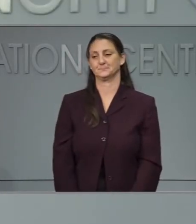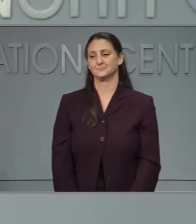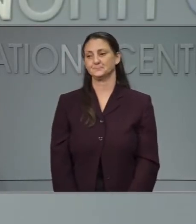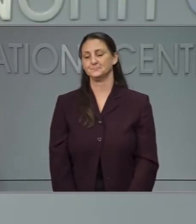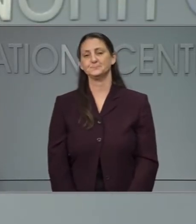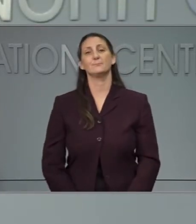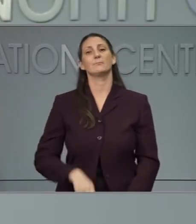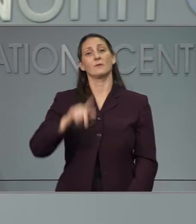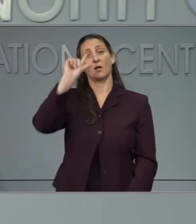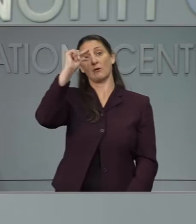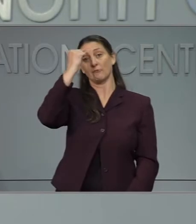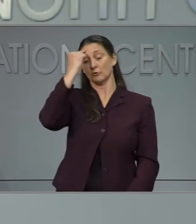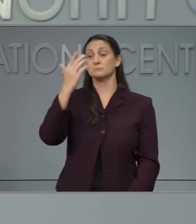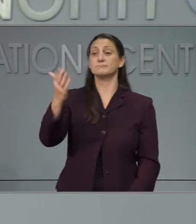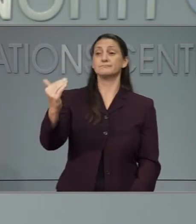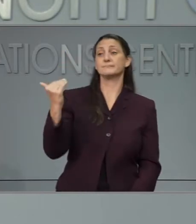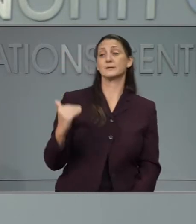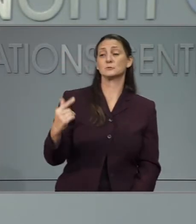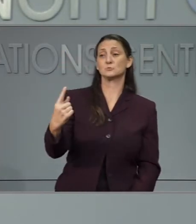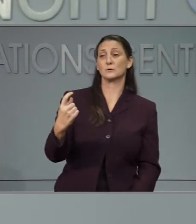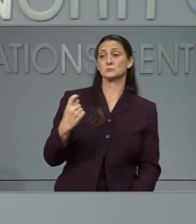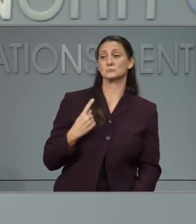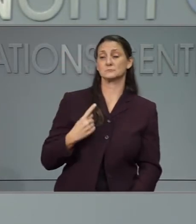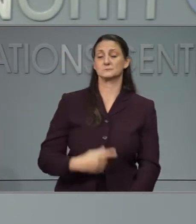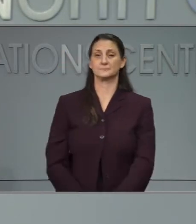La siguiente pregunta, por favor.